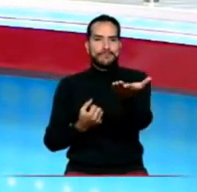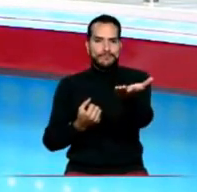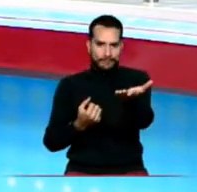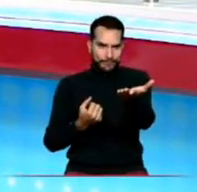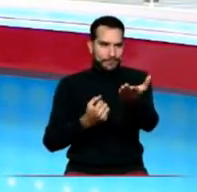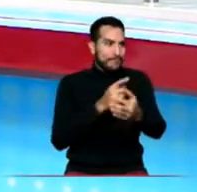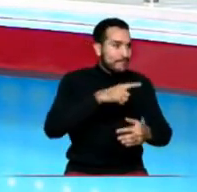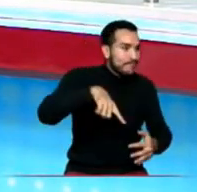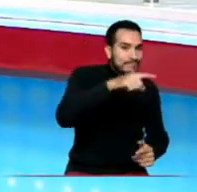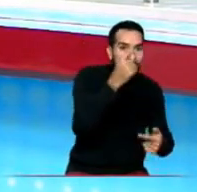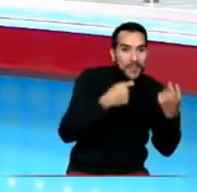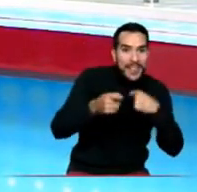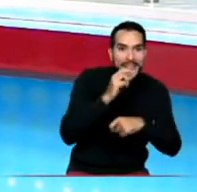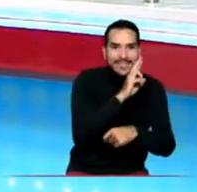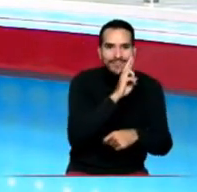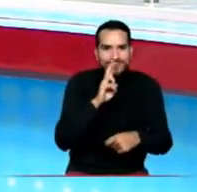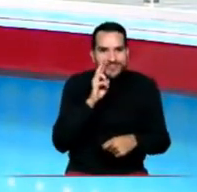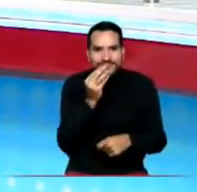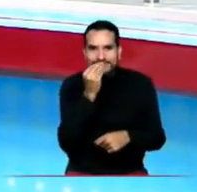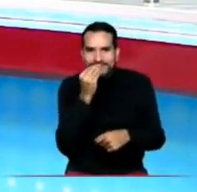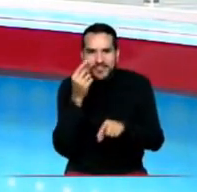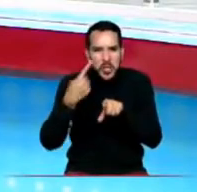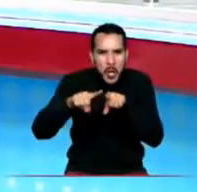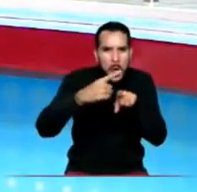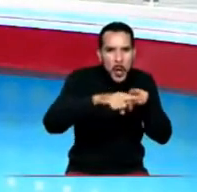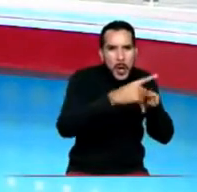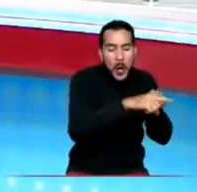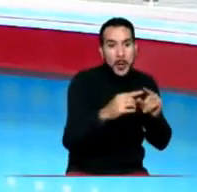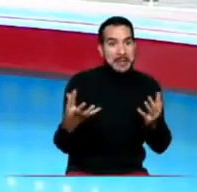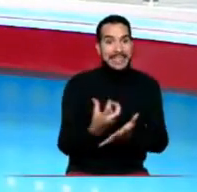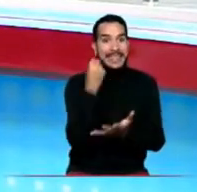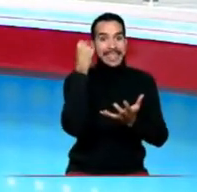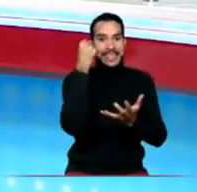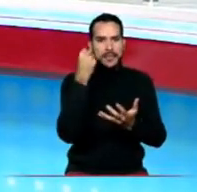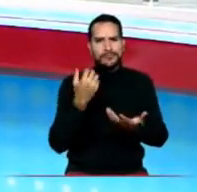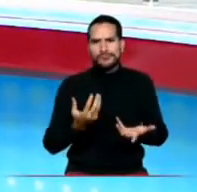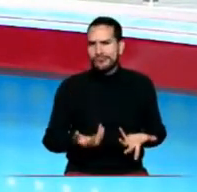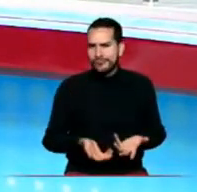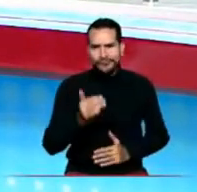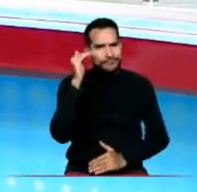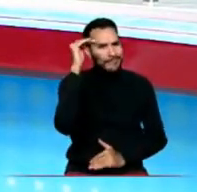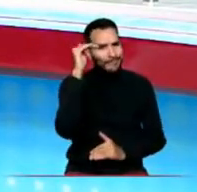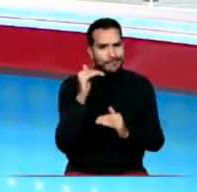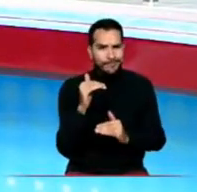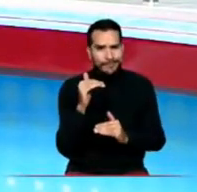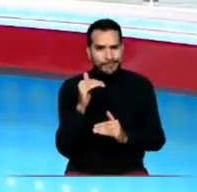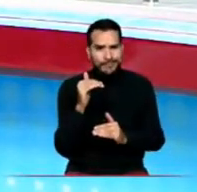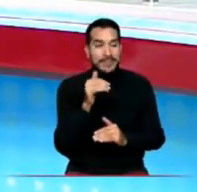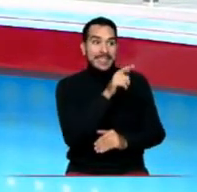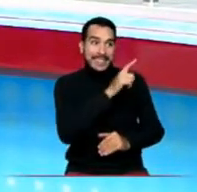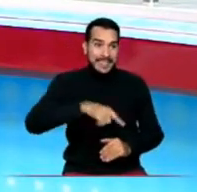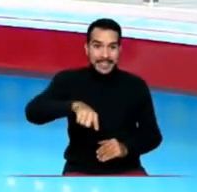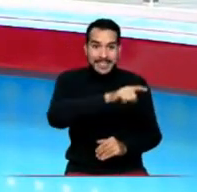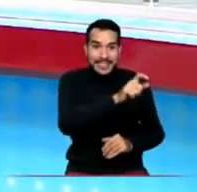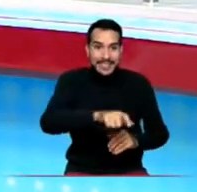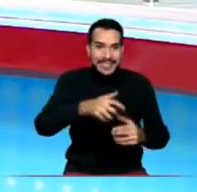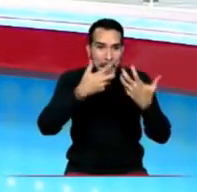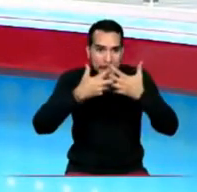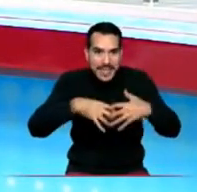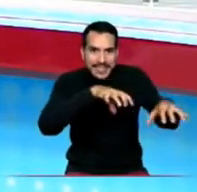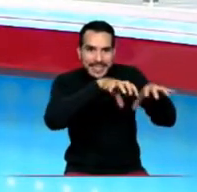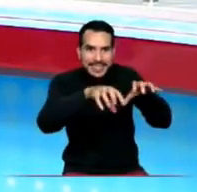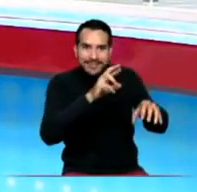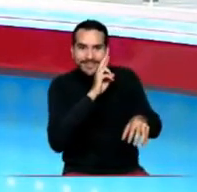expectativas que tenían para la Semana Mayor. El gremio viene atravesando por una etapa difícil, eso lo sabemos. Y para hablar de lo que está sucediendo